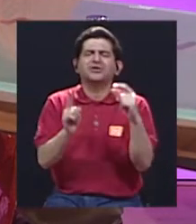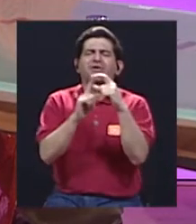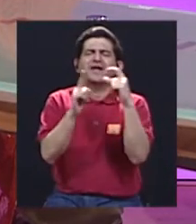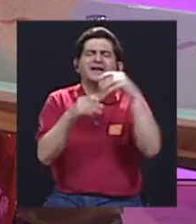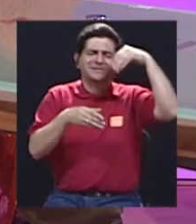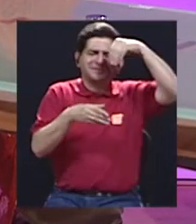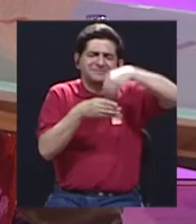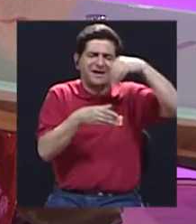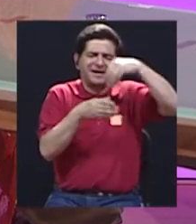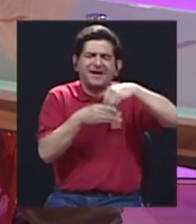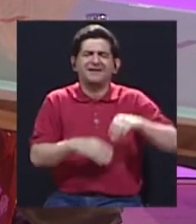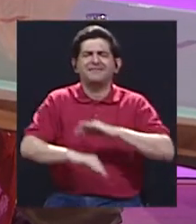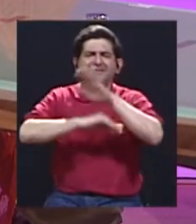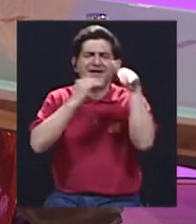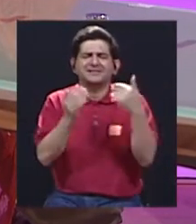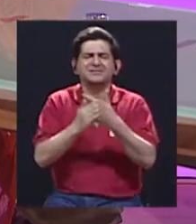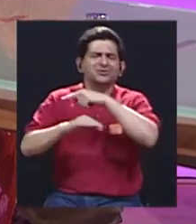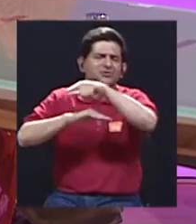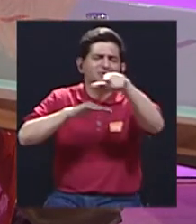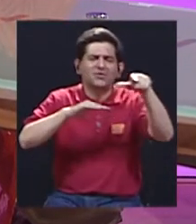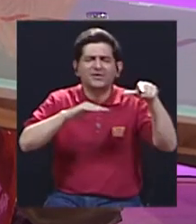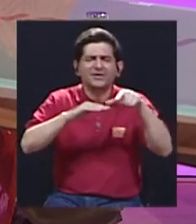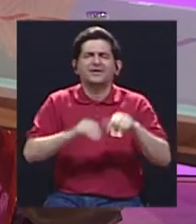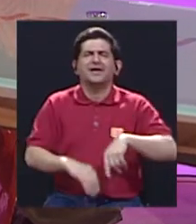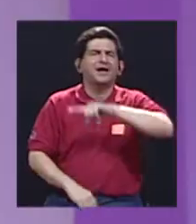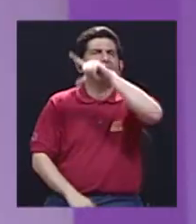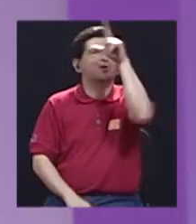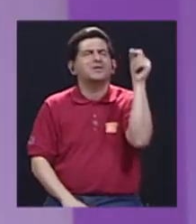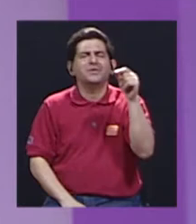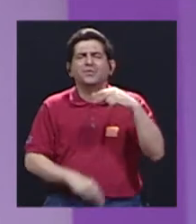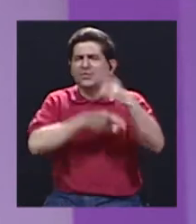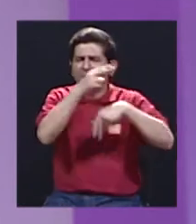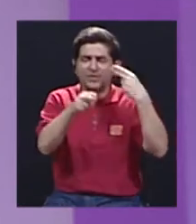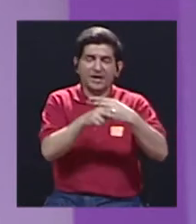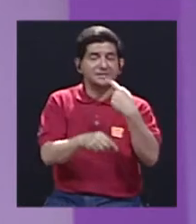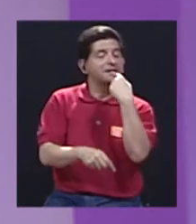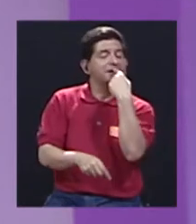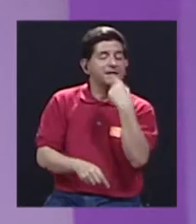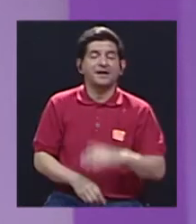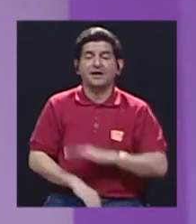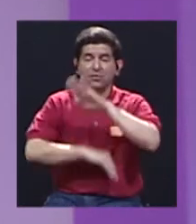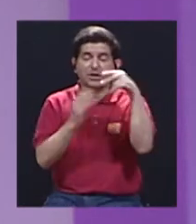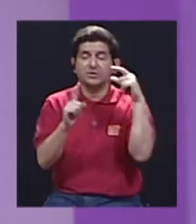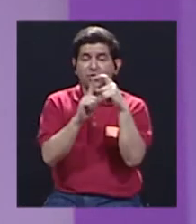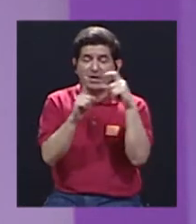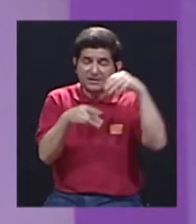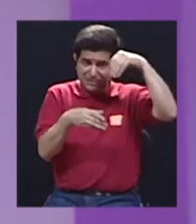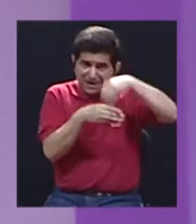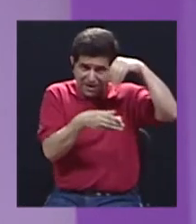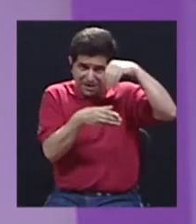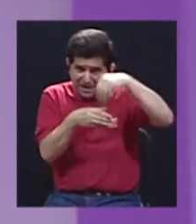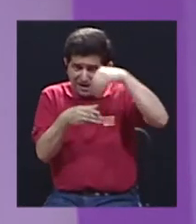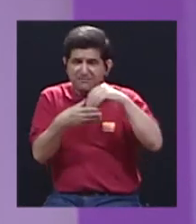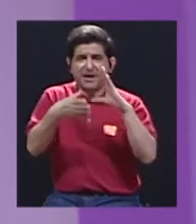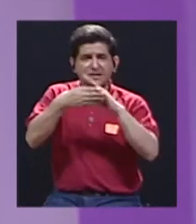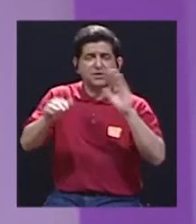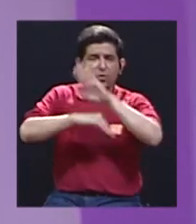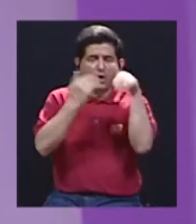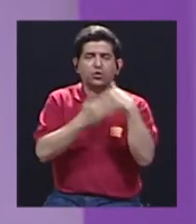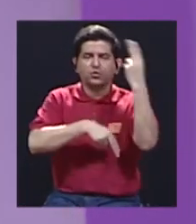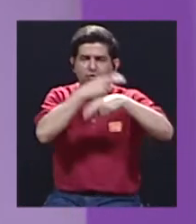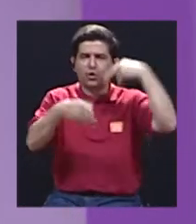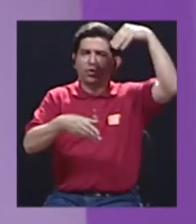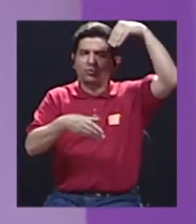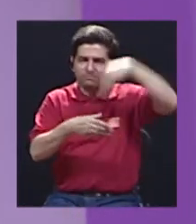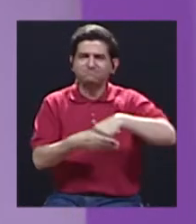palabras y todas las luces y las lunas y todos los universos porque en esta lengua que caben todas las palabras y todos los cuentos cabe todo el